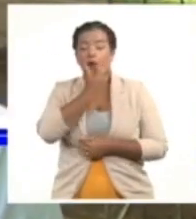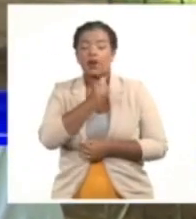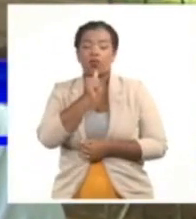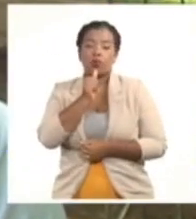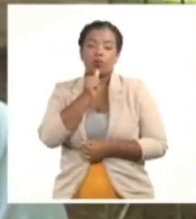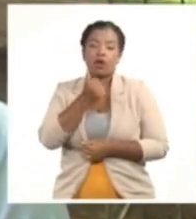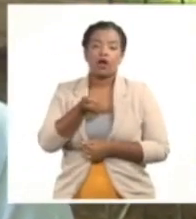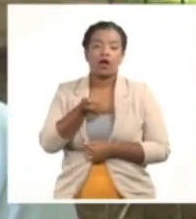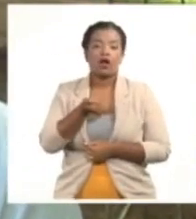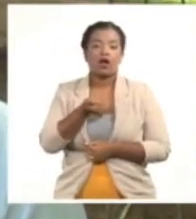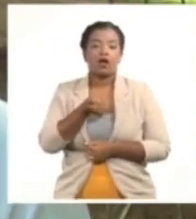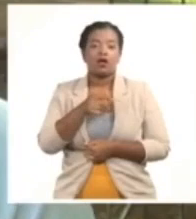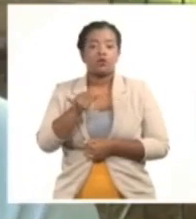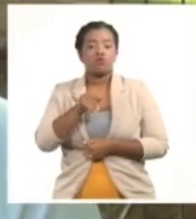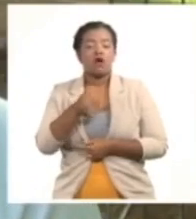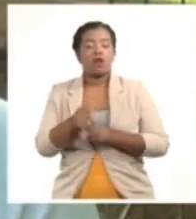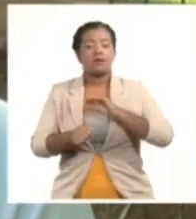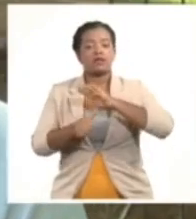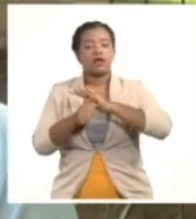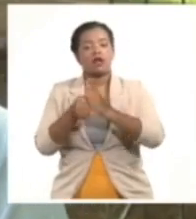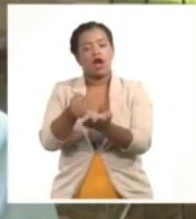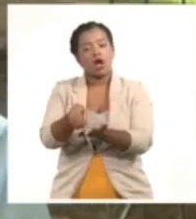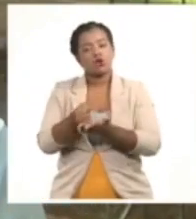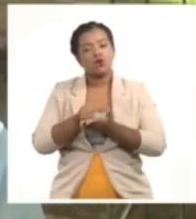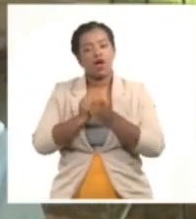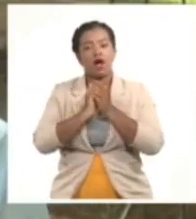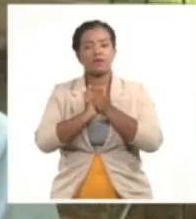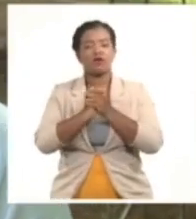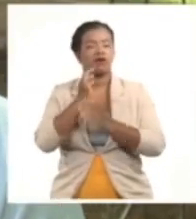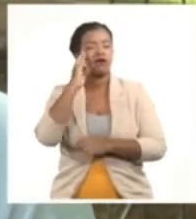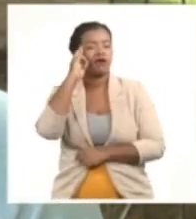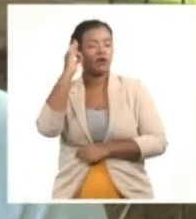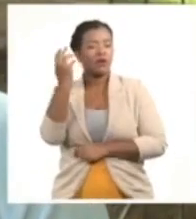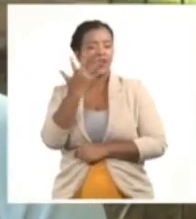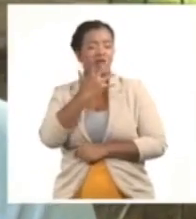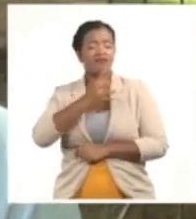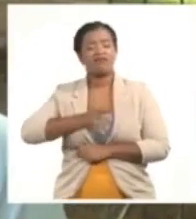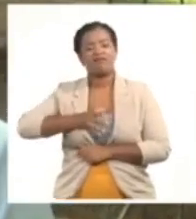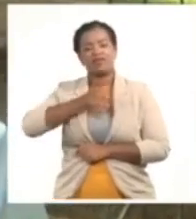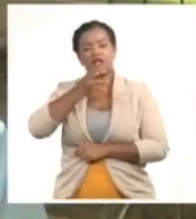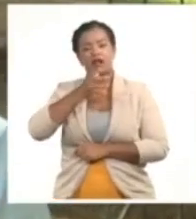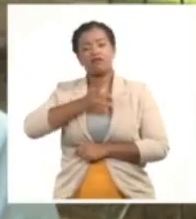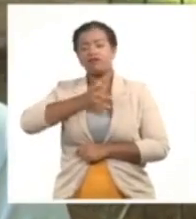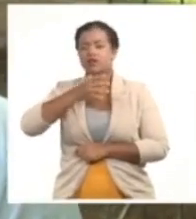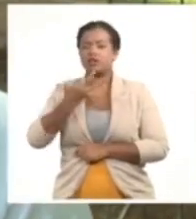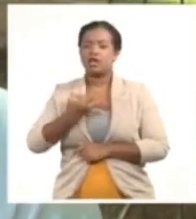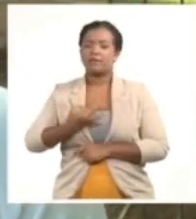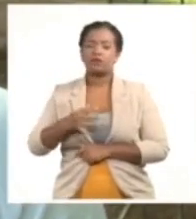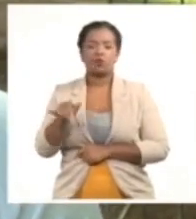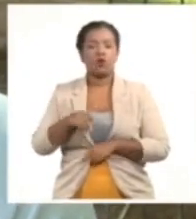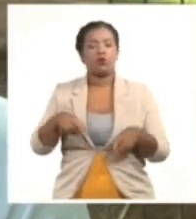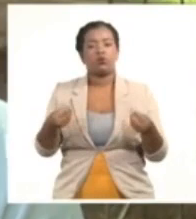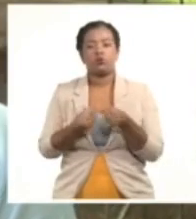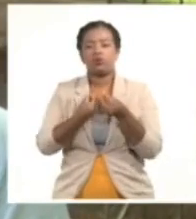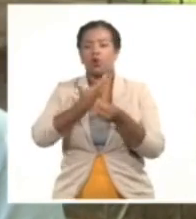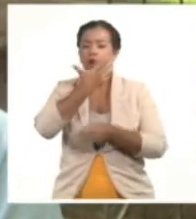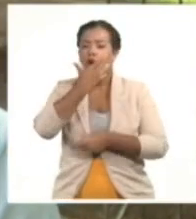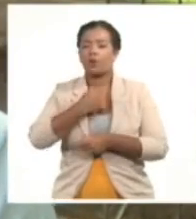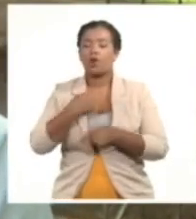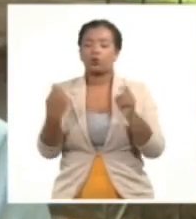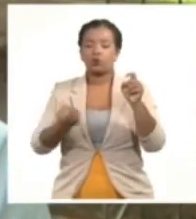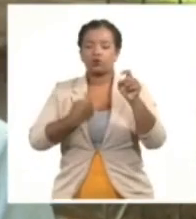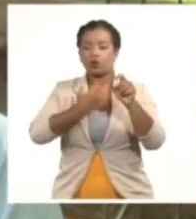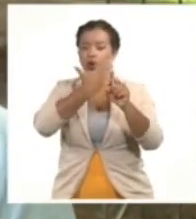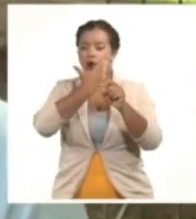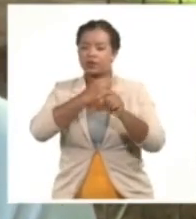a nuestro presidente cerca nos hace recordar siempre a nuestro comandante eterno que siempre estaba al lado de la juventud siempre estaba tratando de que la misma